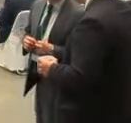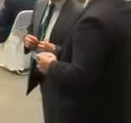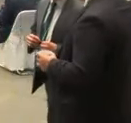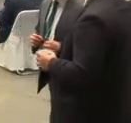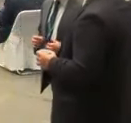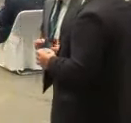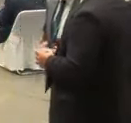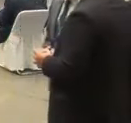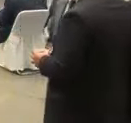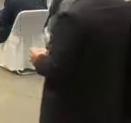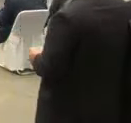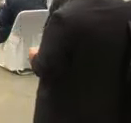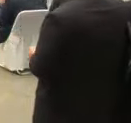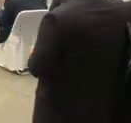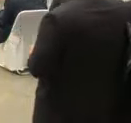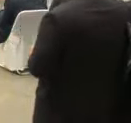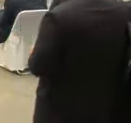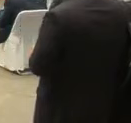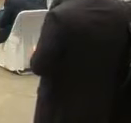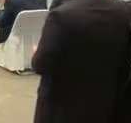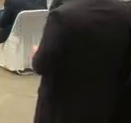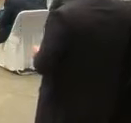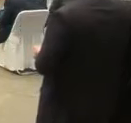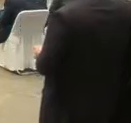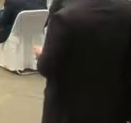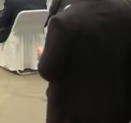de esta mampara